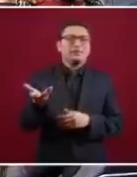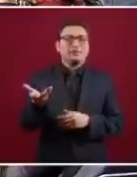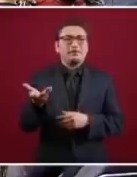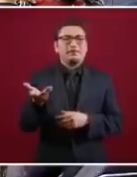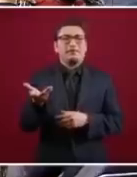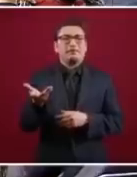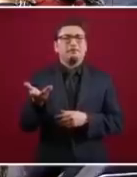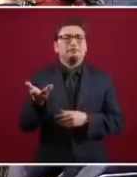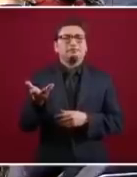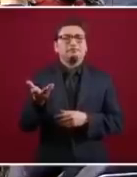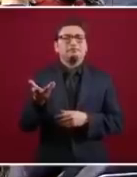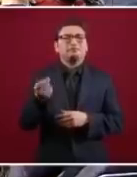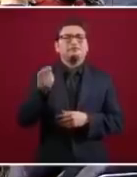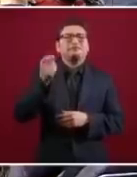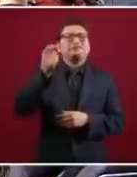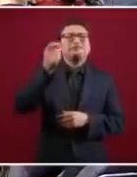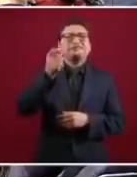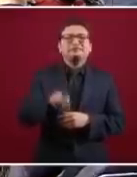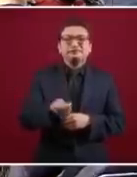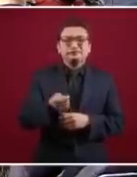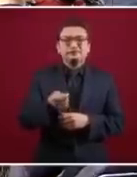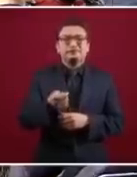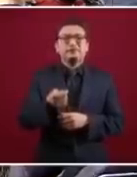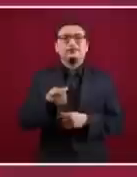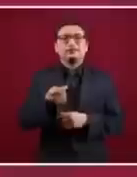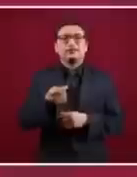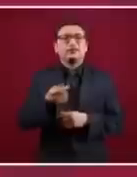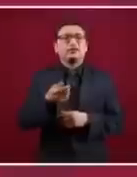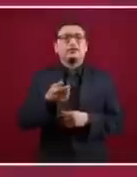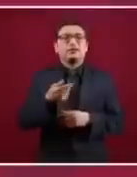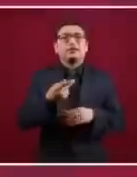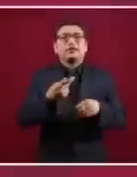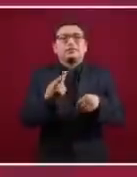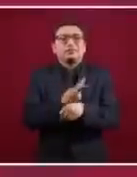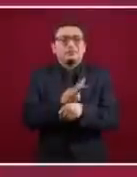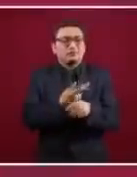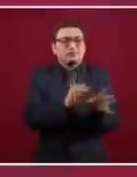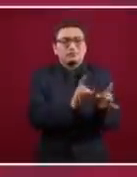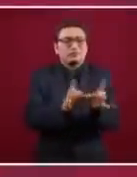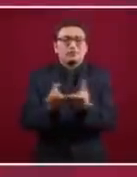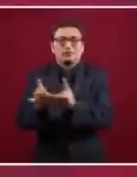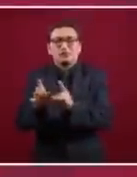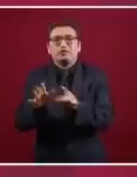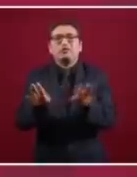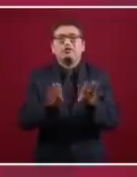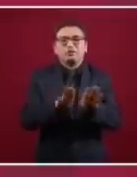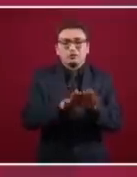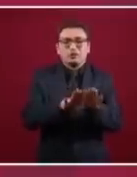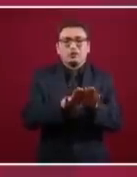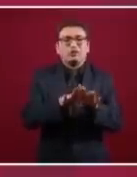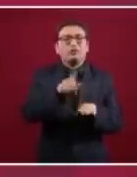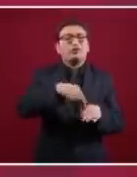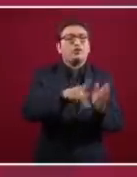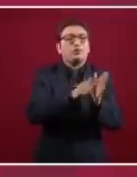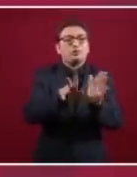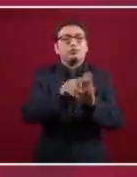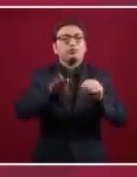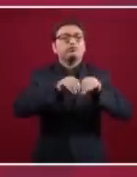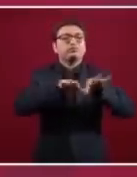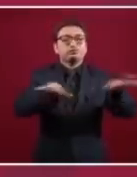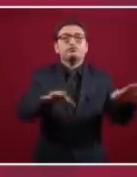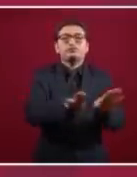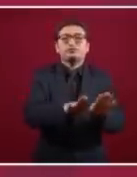es un indicador de cómo estuvieron y cómo siguen estando los medios